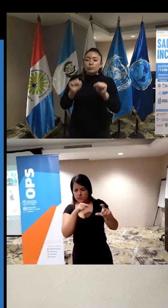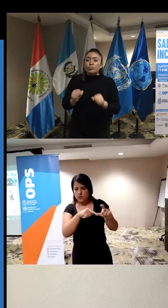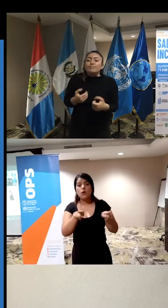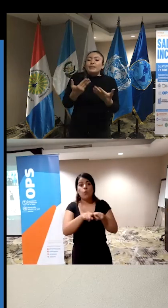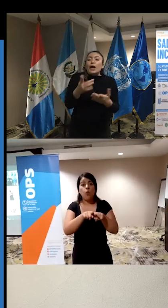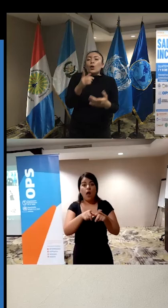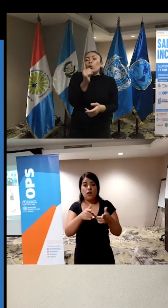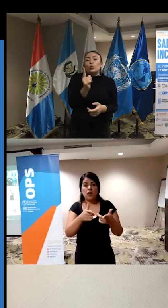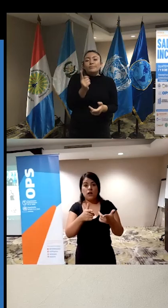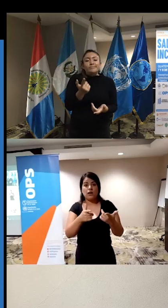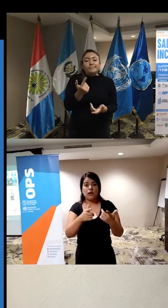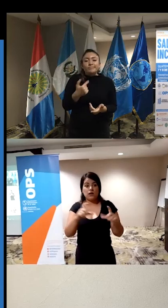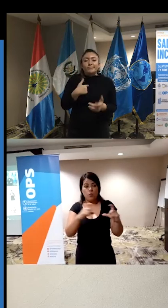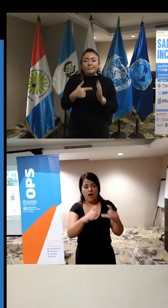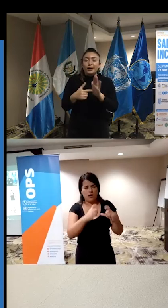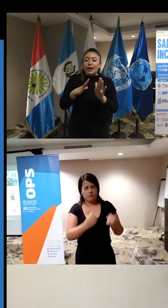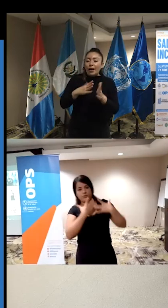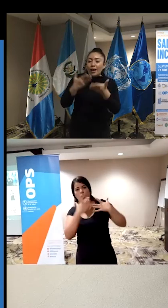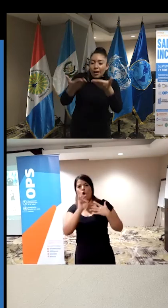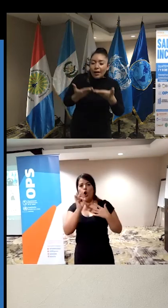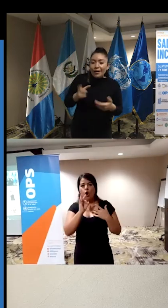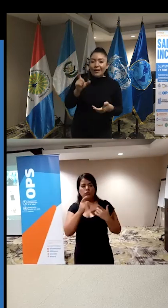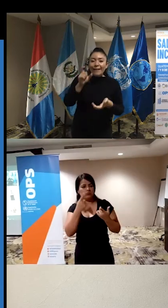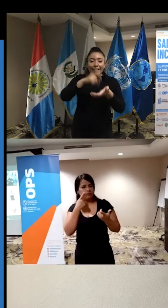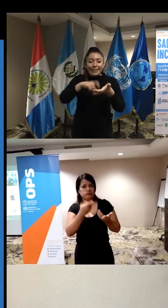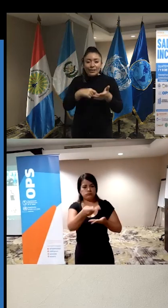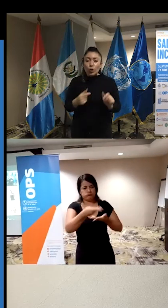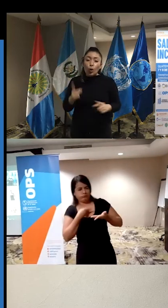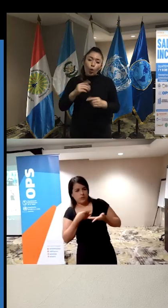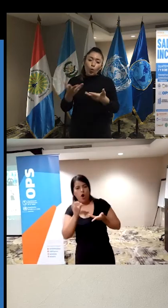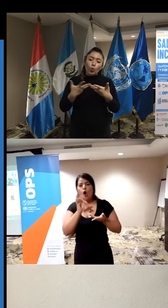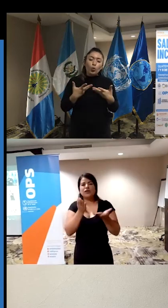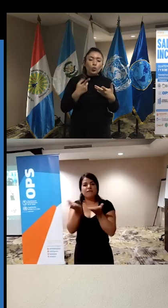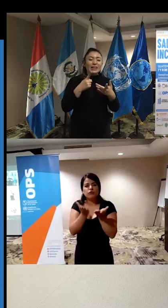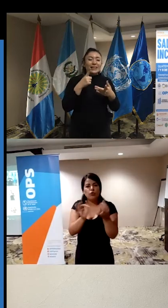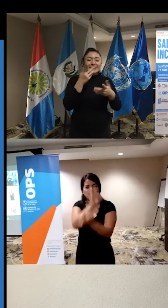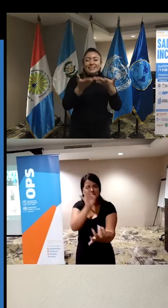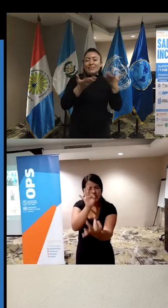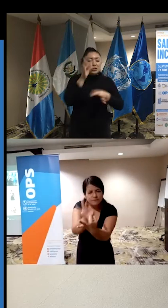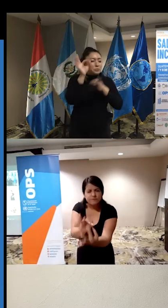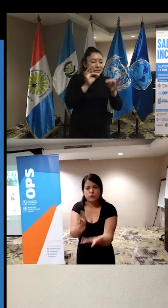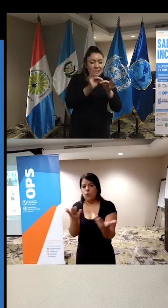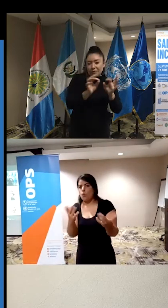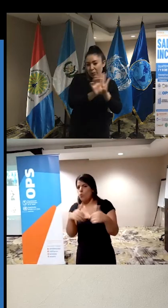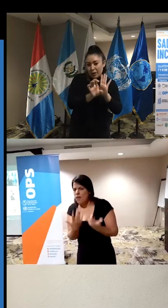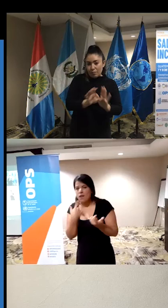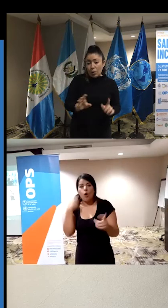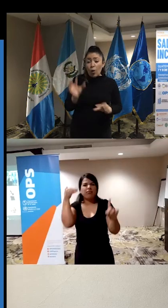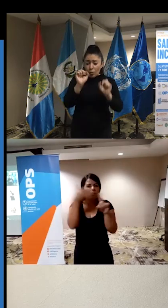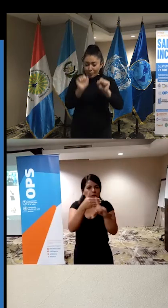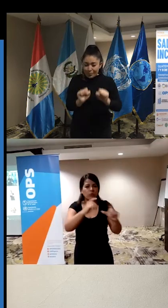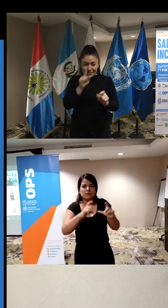un acceso a un préstamo, una tarjeta de crédito, a un servicio específico, por ejemplo, o que en el caso de